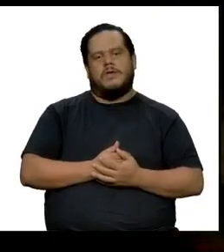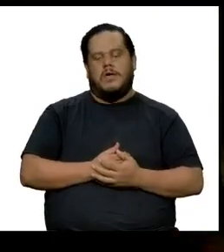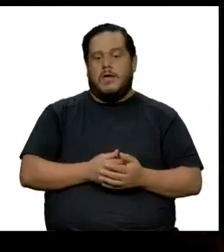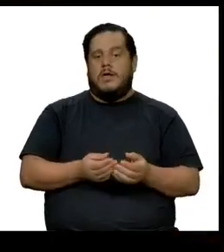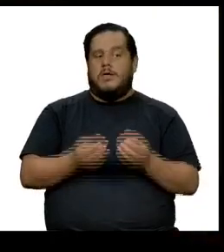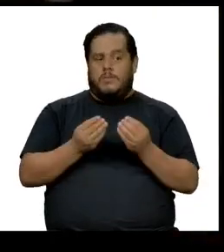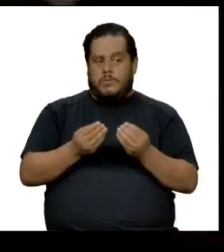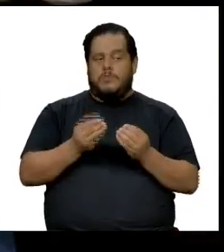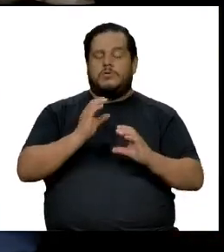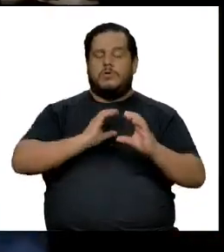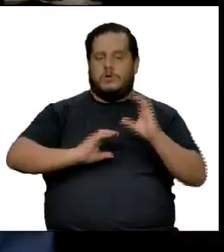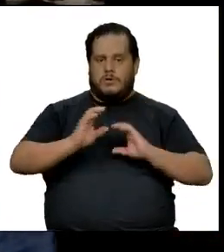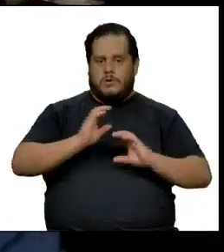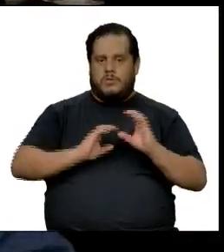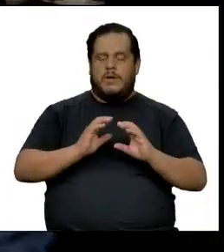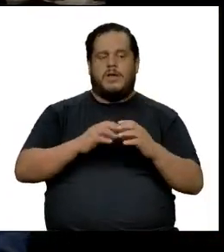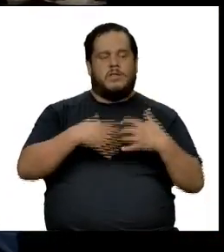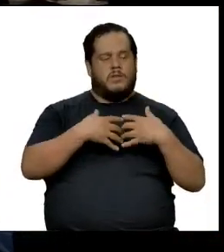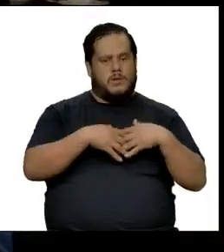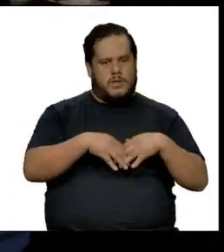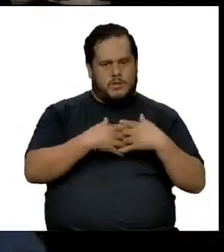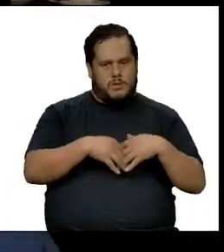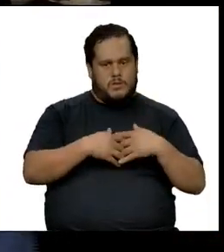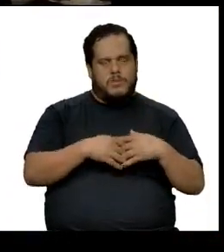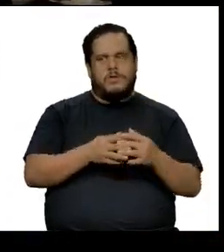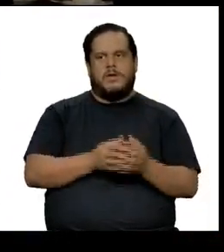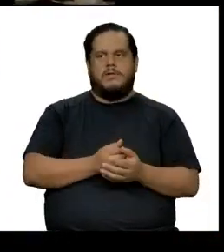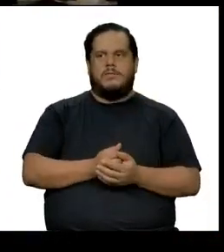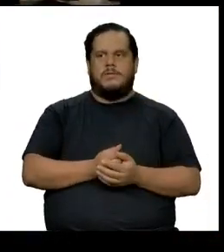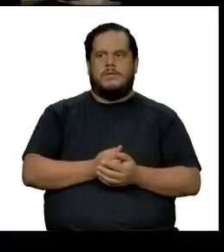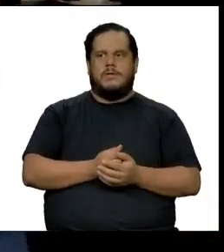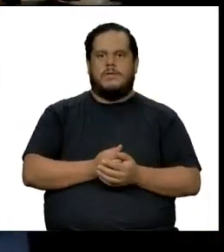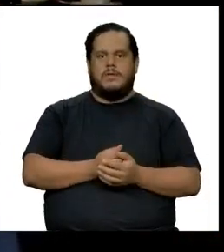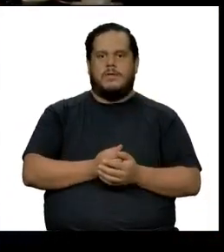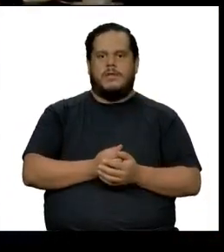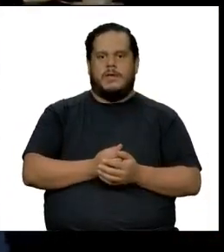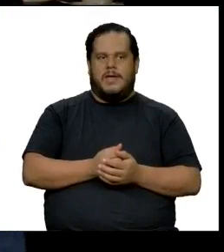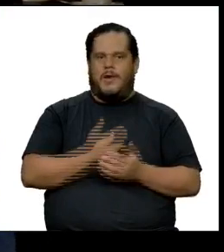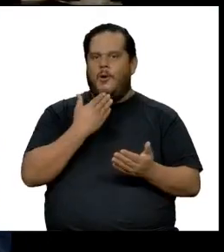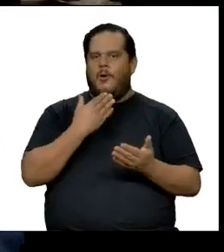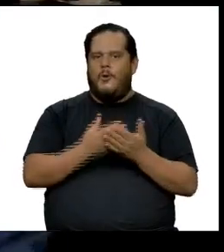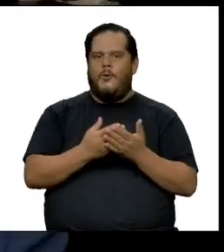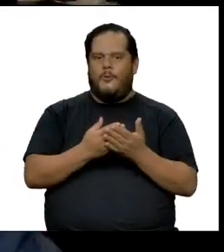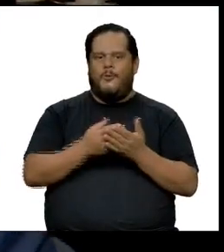muchísimo comercio, industria, buen pollito.